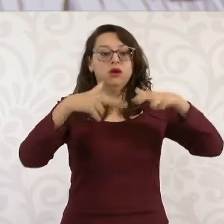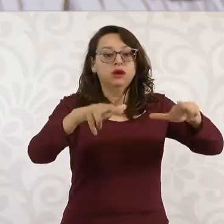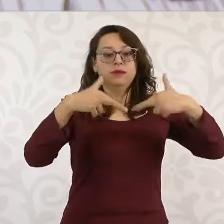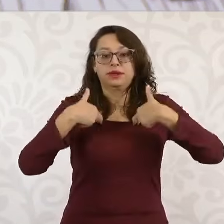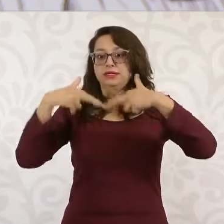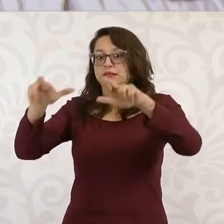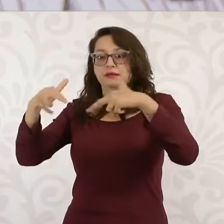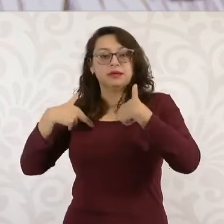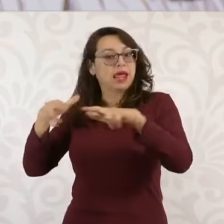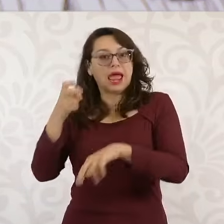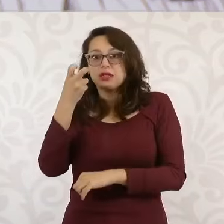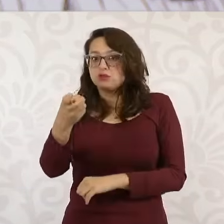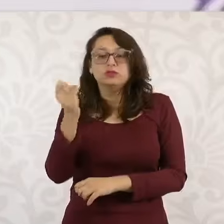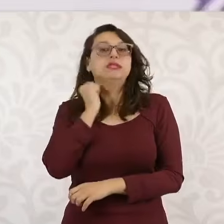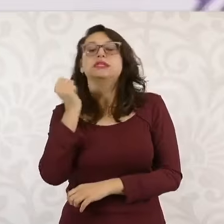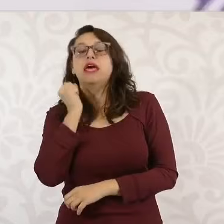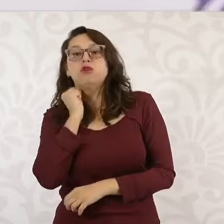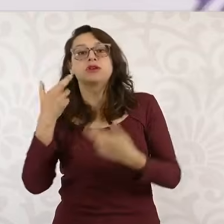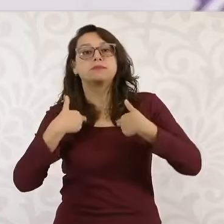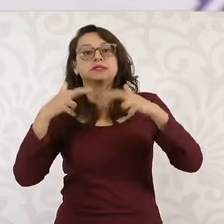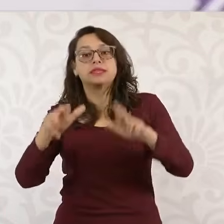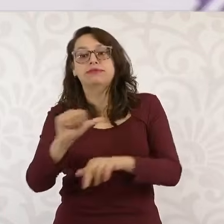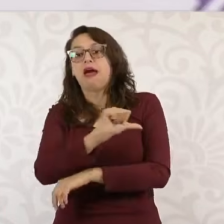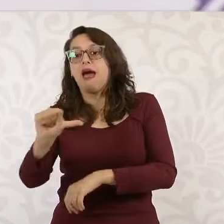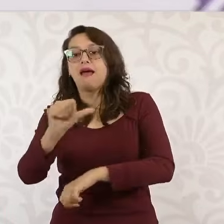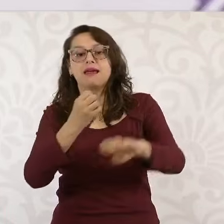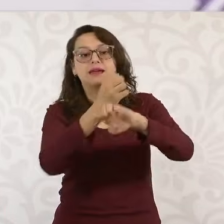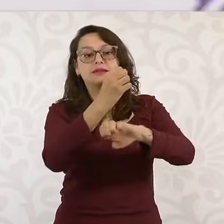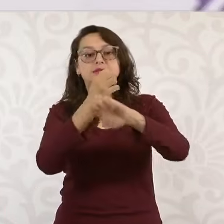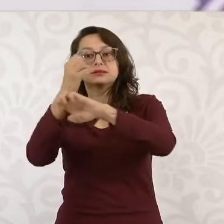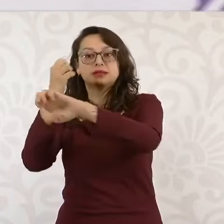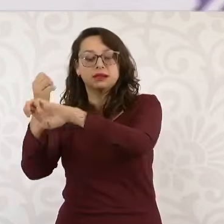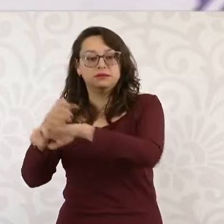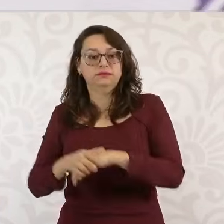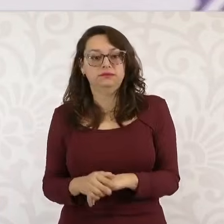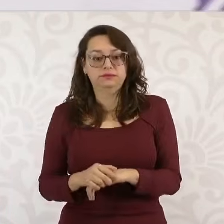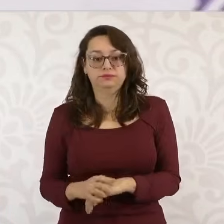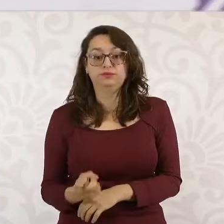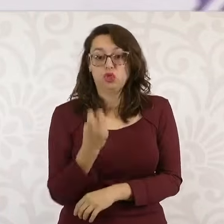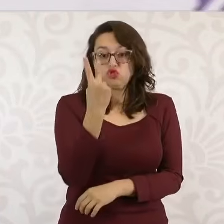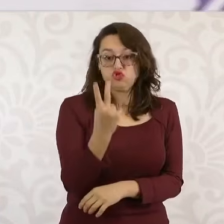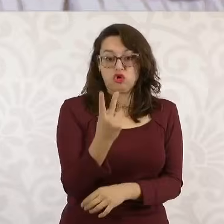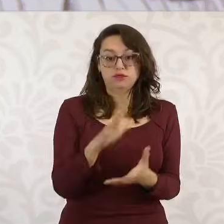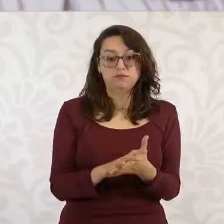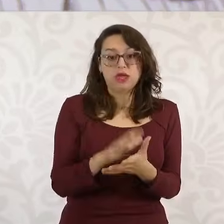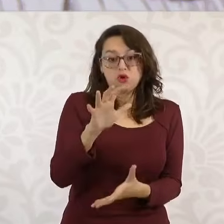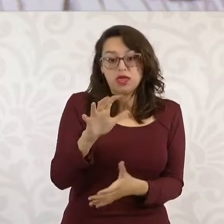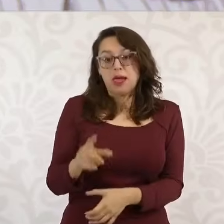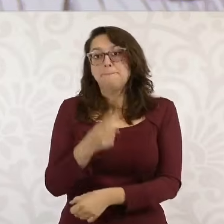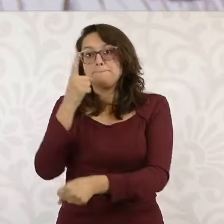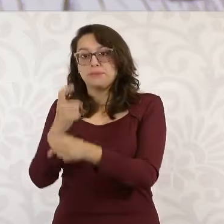desde el principio republicano. Entonces, en el Senado quedan los 2 de mayoría y la primera